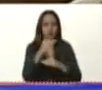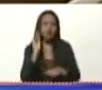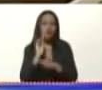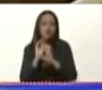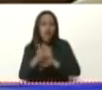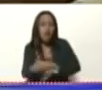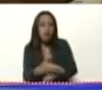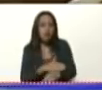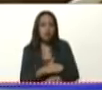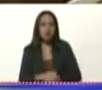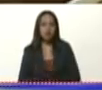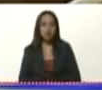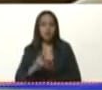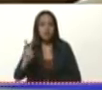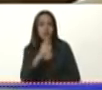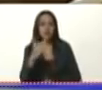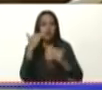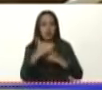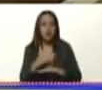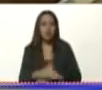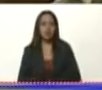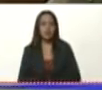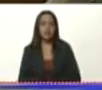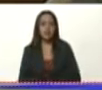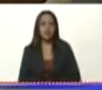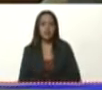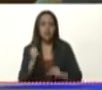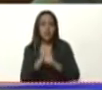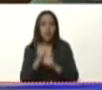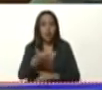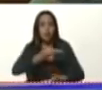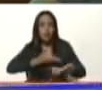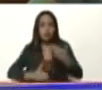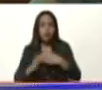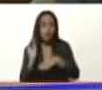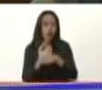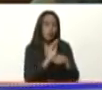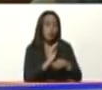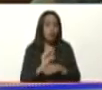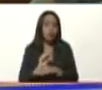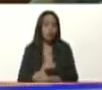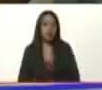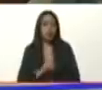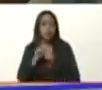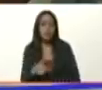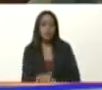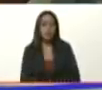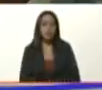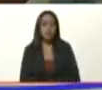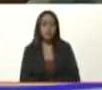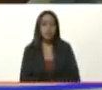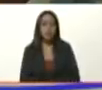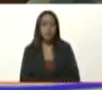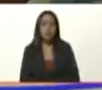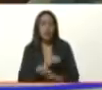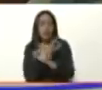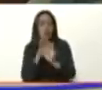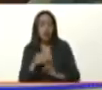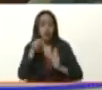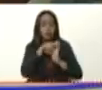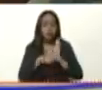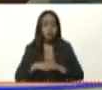autocuidado, una segunda fase de universalidad, de barreras de protección y finalmente medidas de eliminación.